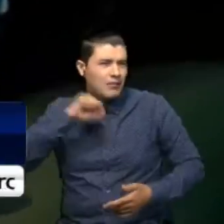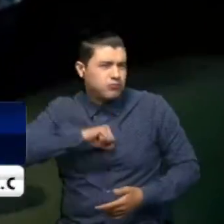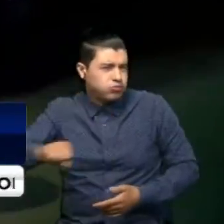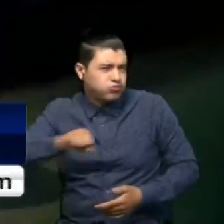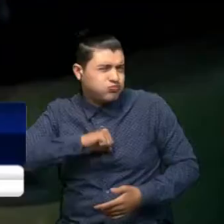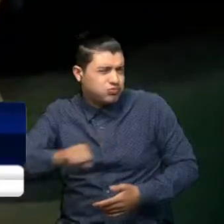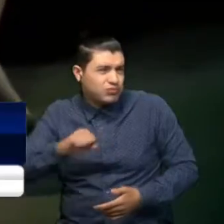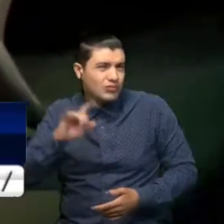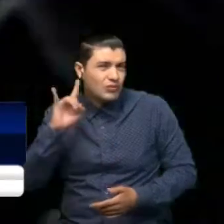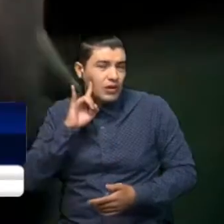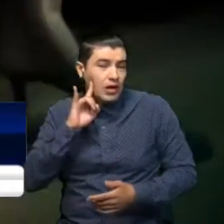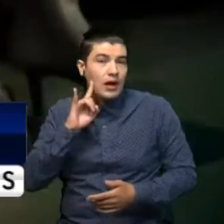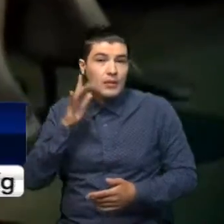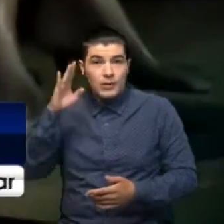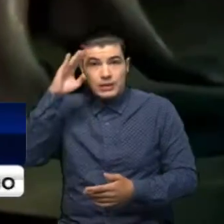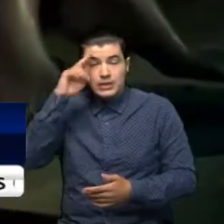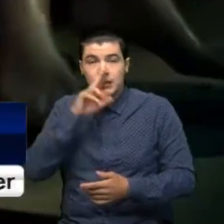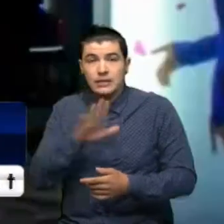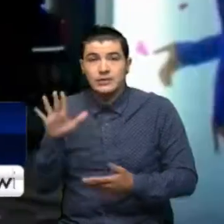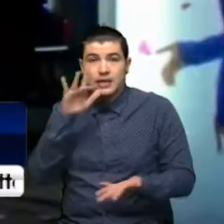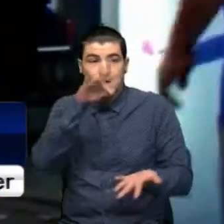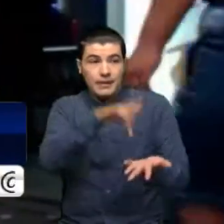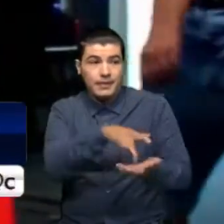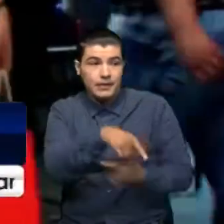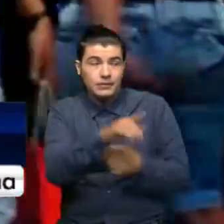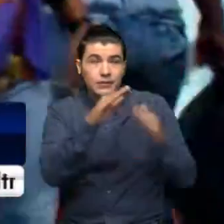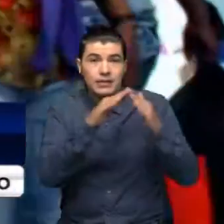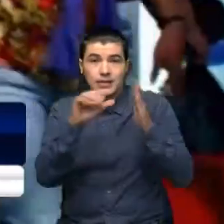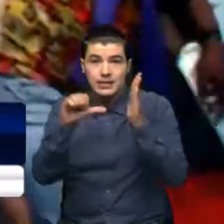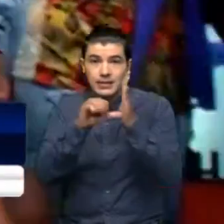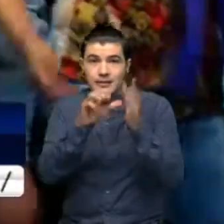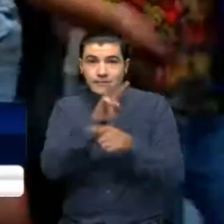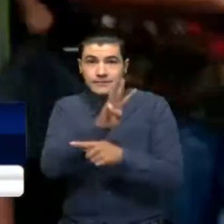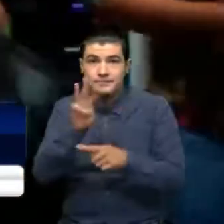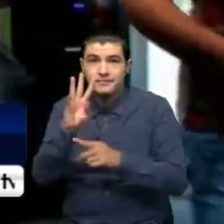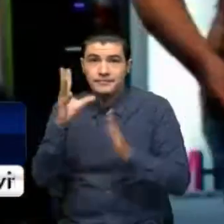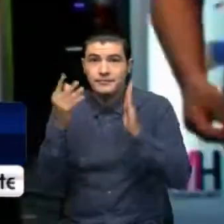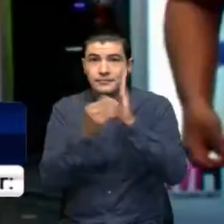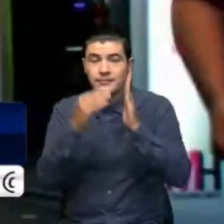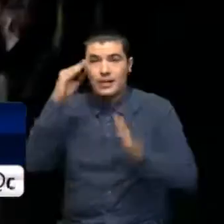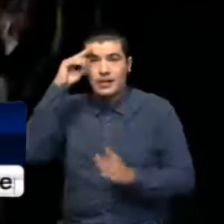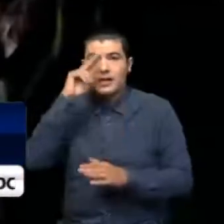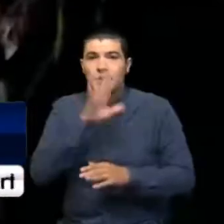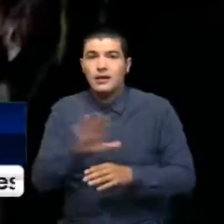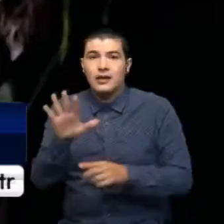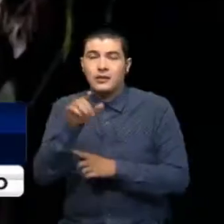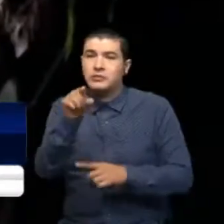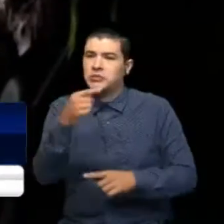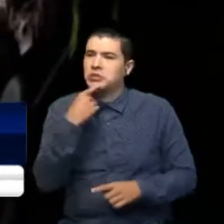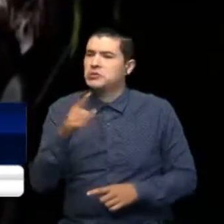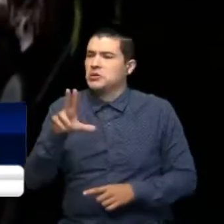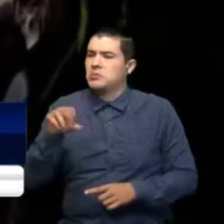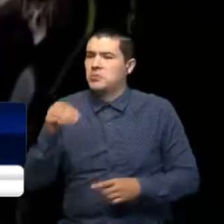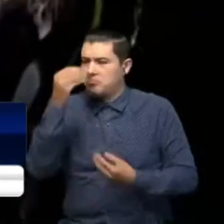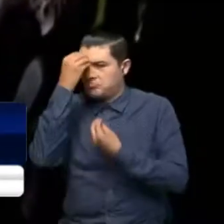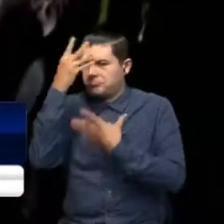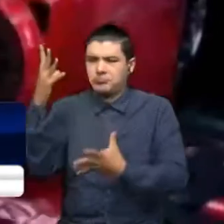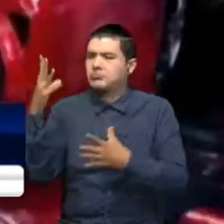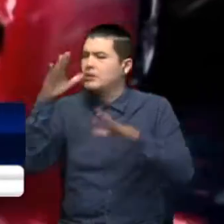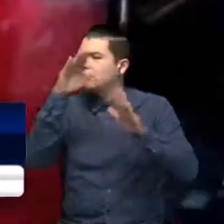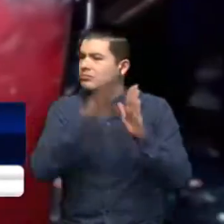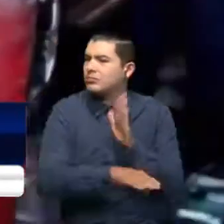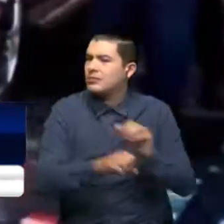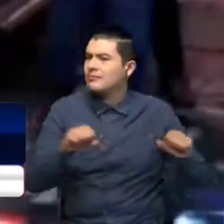si la policía llega a su casa según el artículo 33 del código de policía y usted se niega a hacer caso a las autoridades